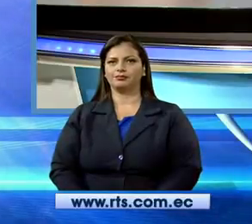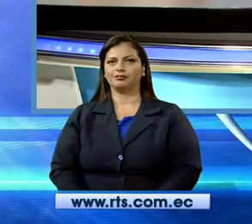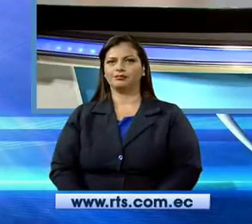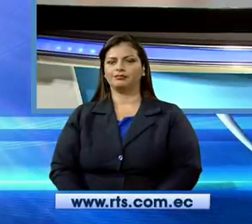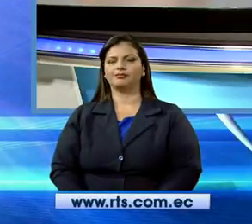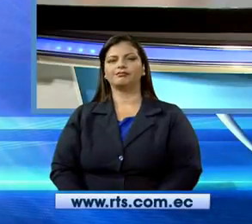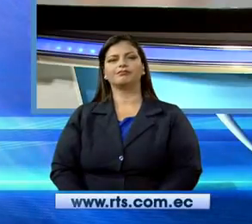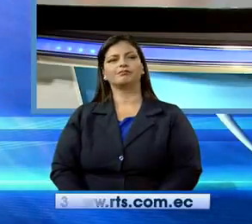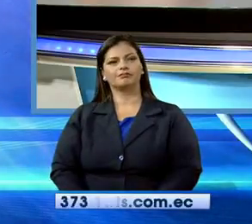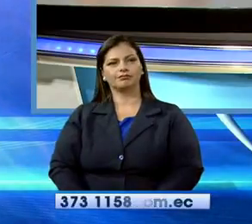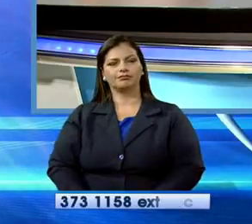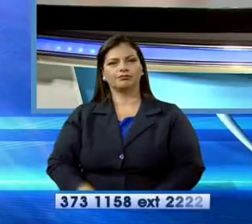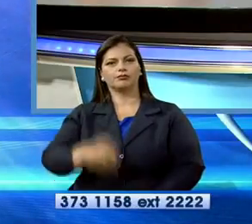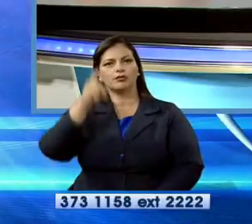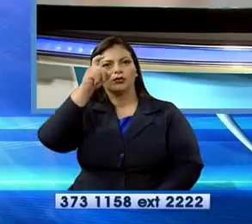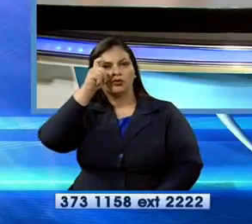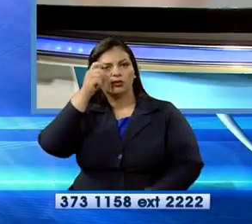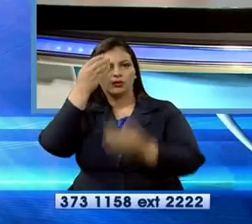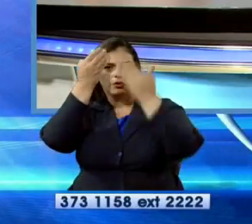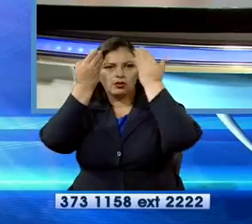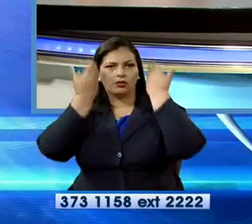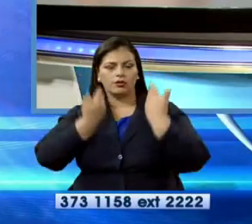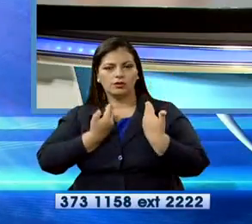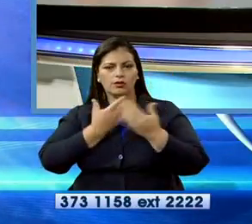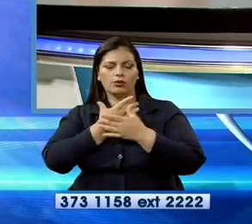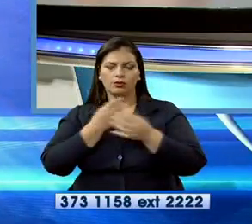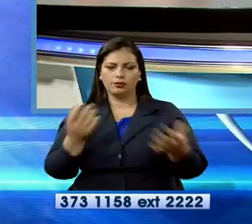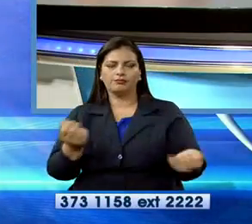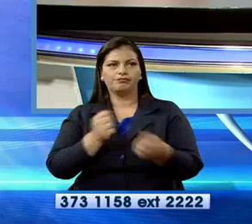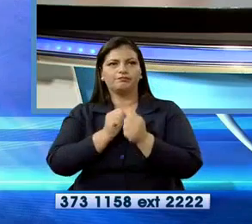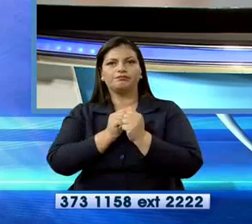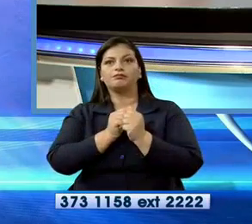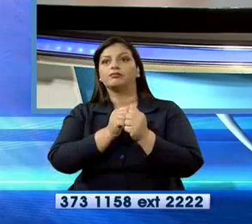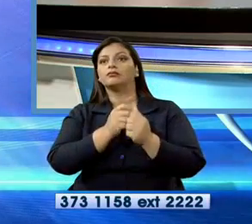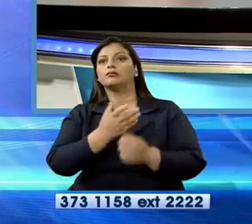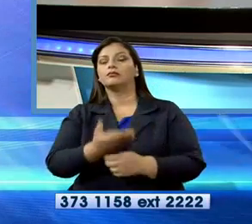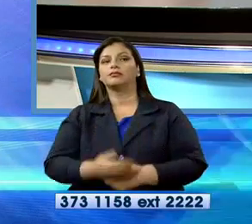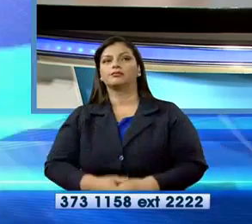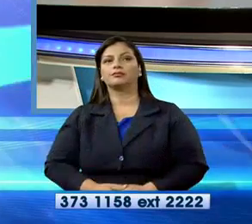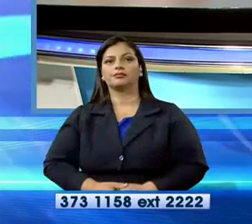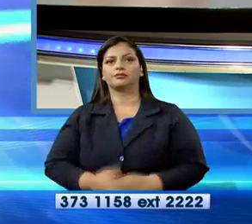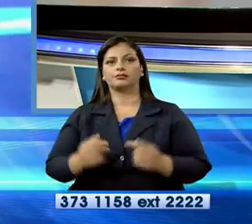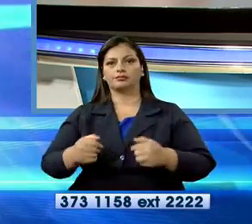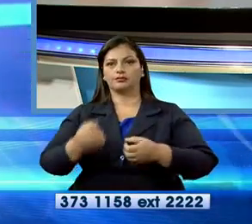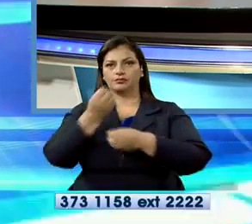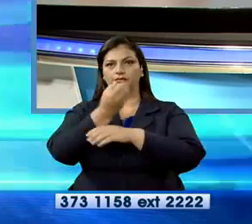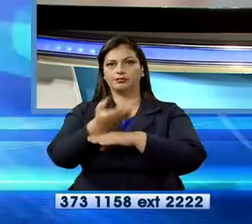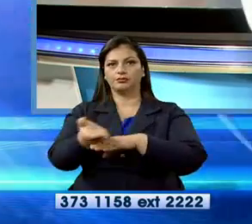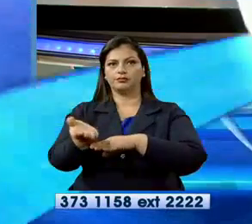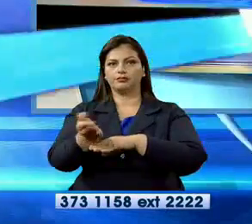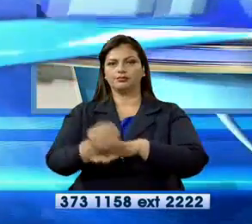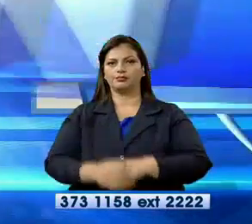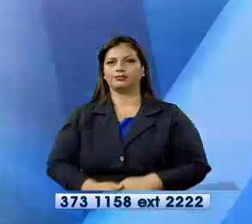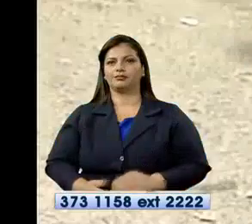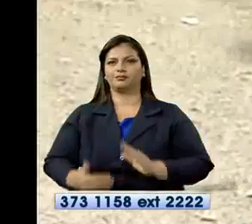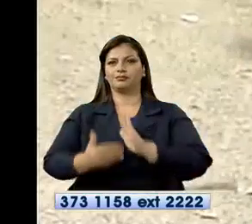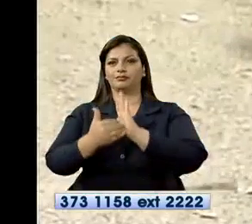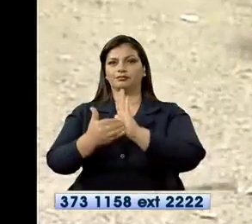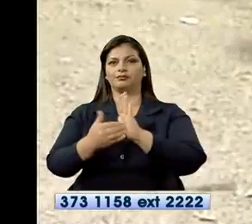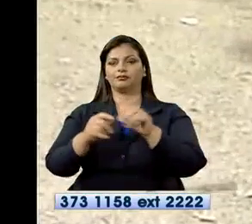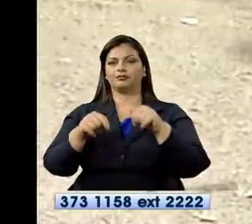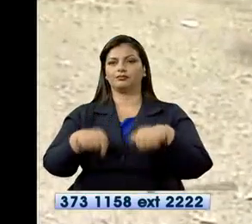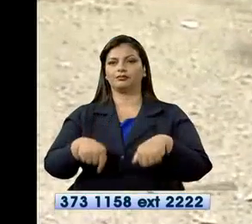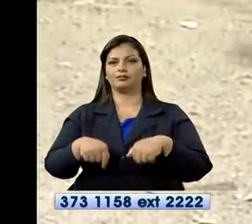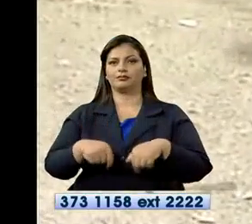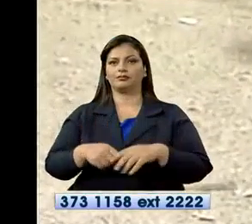Mi querida Roselena y Hugo, un gusto poder acompañarlos nuevamente. Bueno, vamos a entrar en materia de entrada. Pues no, por ejemplo, estamos acá en lo que es la